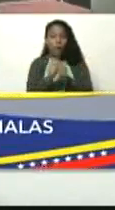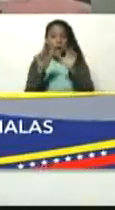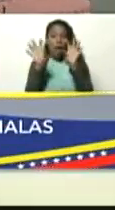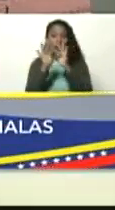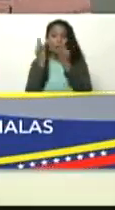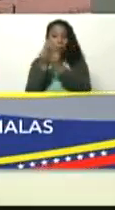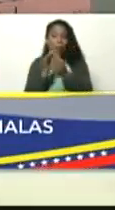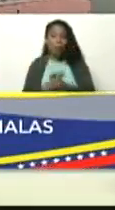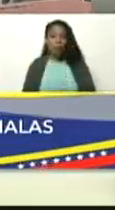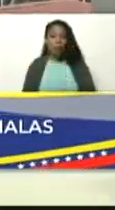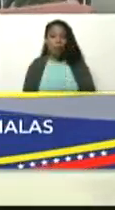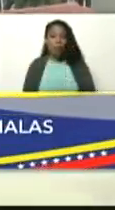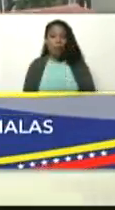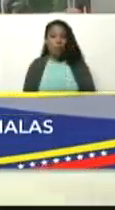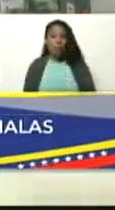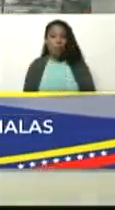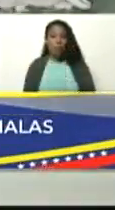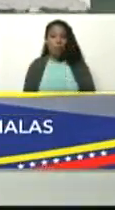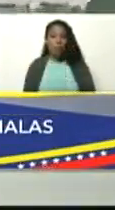familiares.